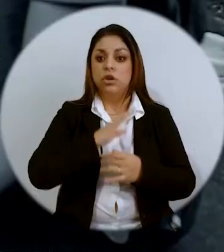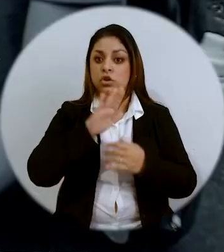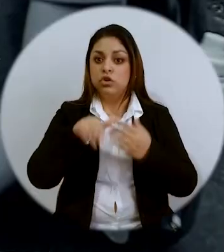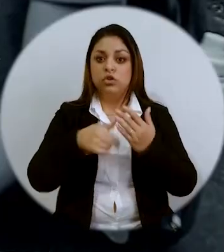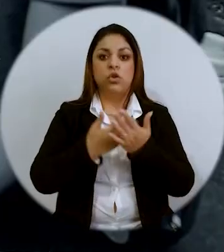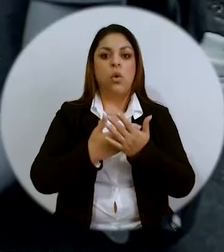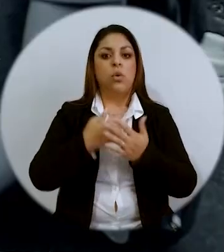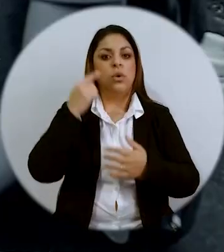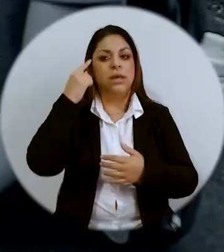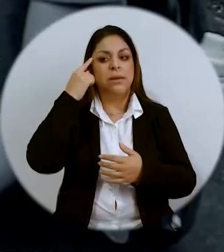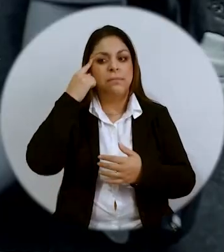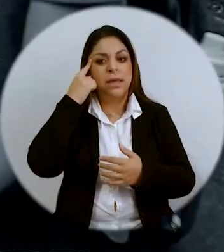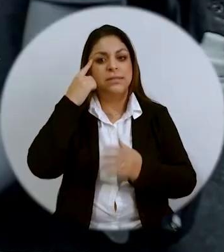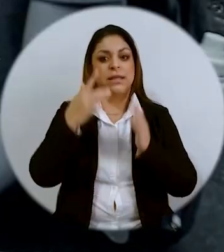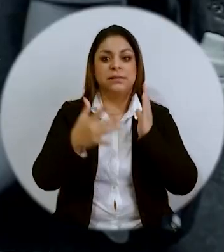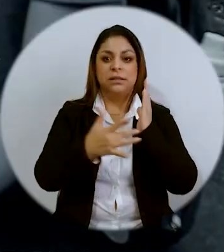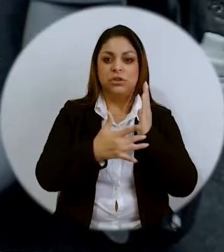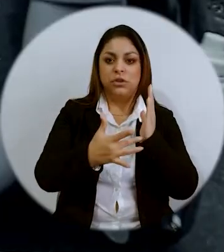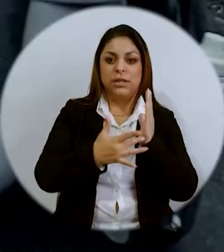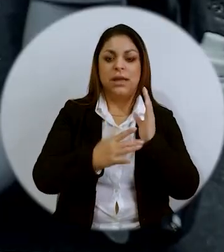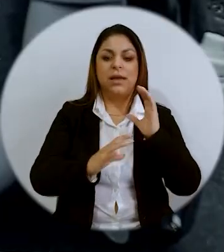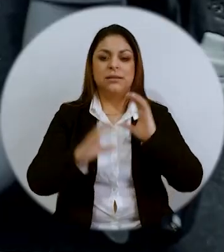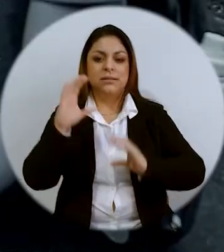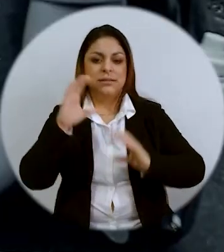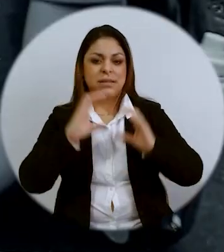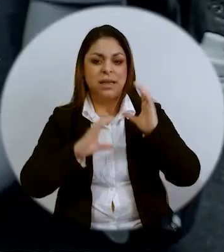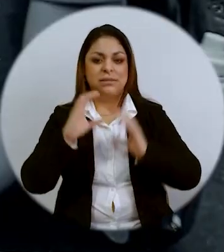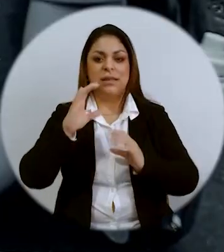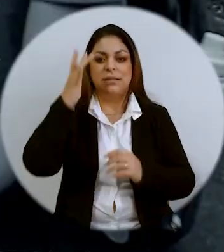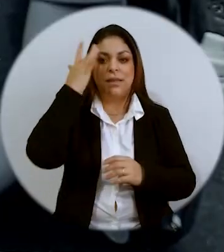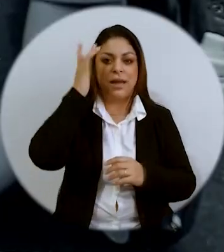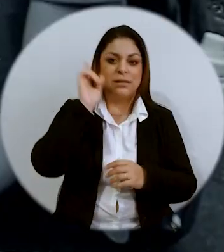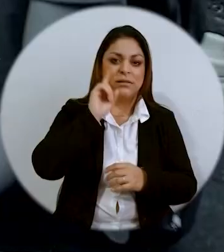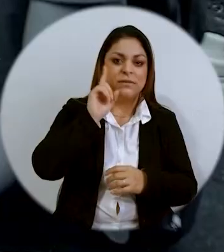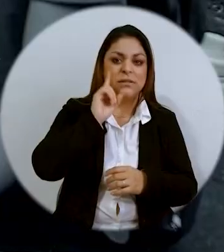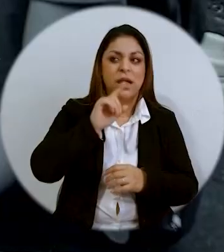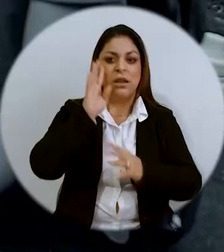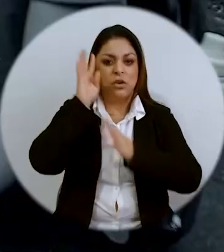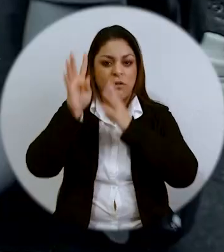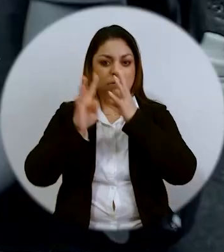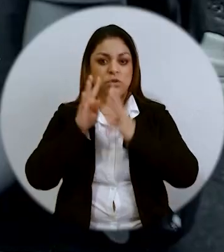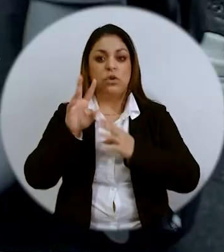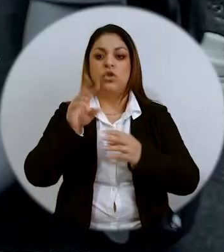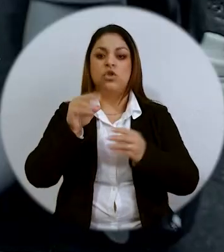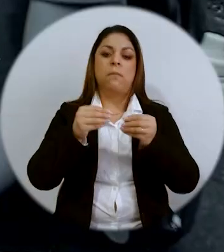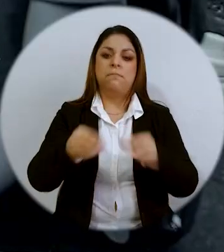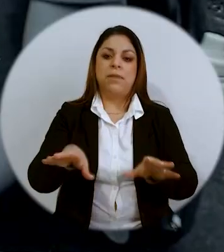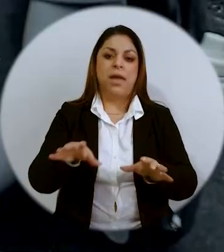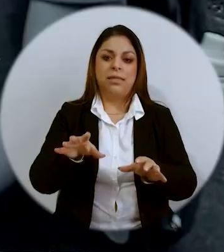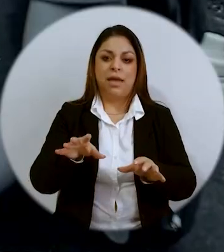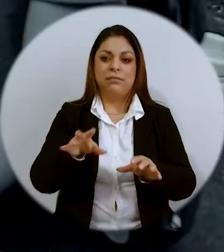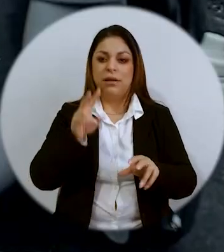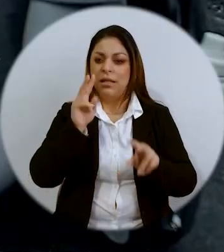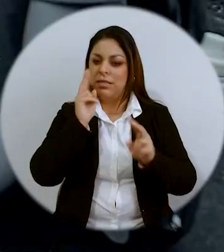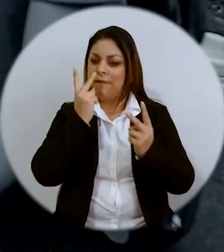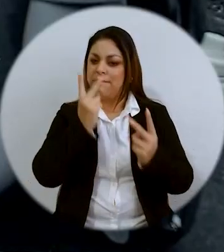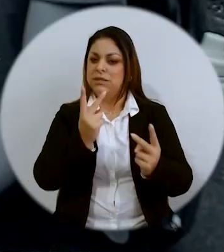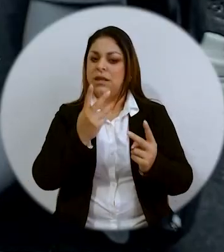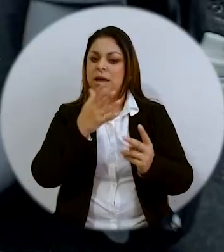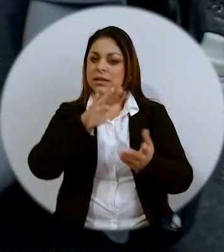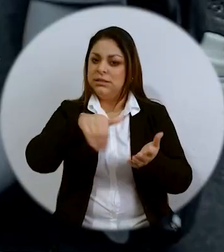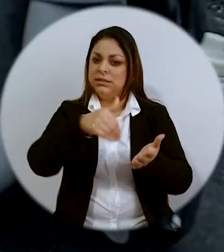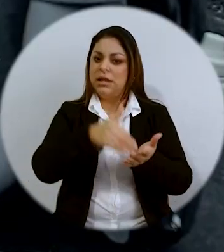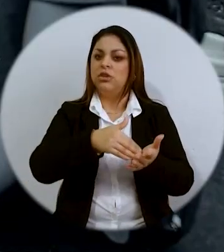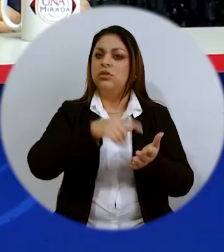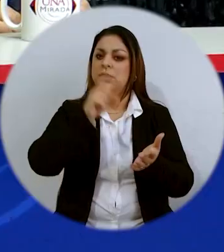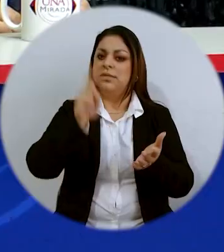esto que se piensa en torno a la tecnología, la ciencia, la inteligencia artificial, la innovación, no pierda de vista que el centro siempre debe